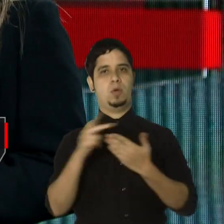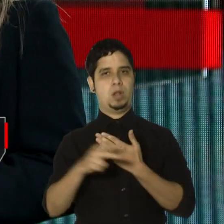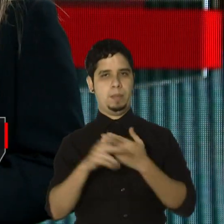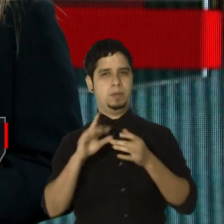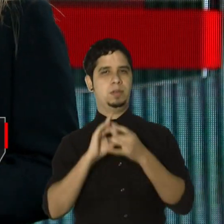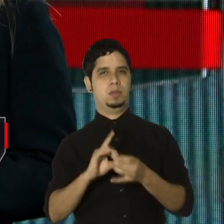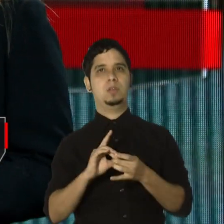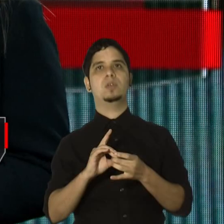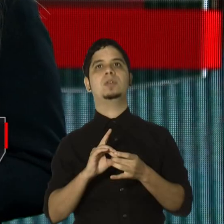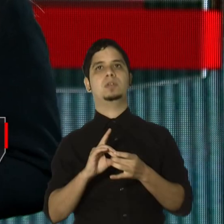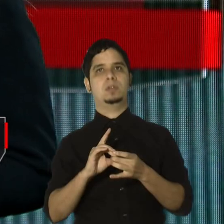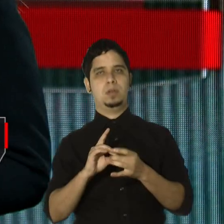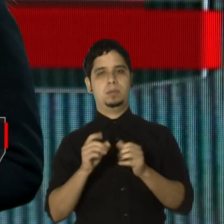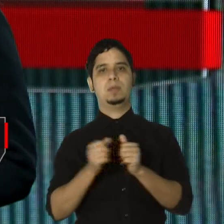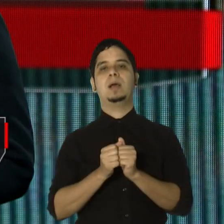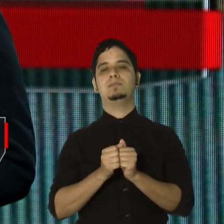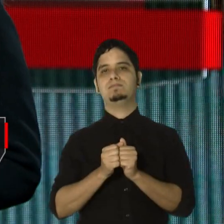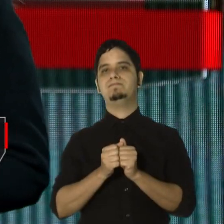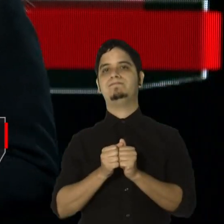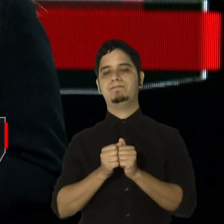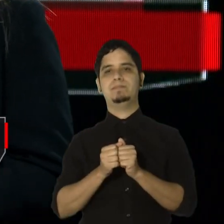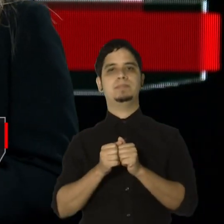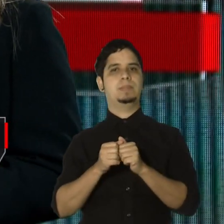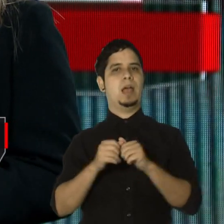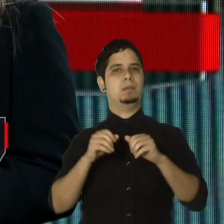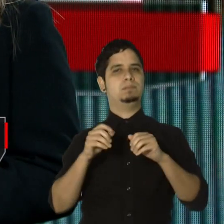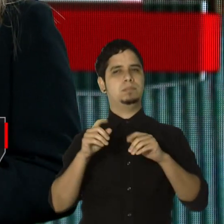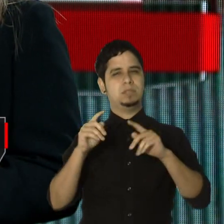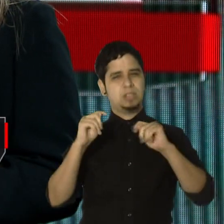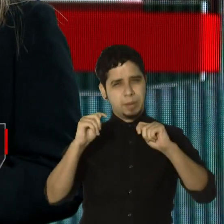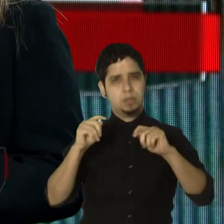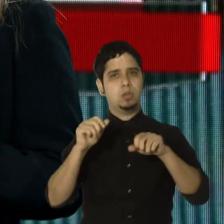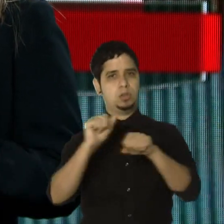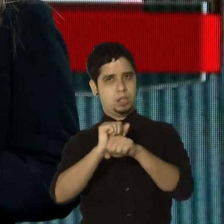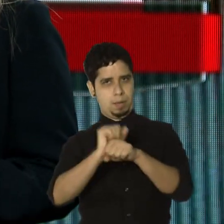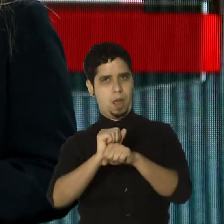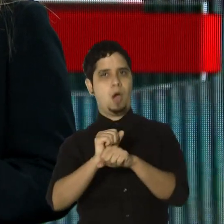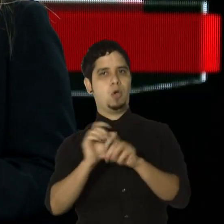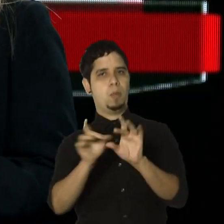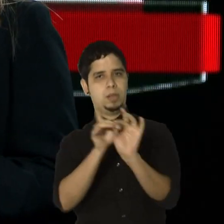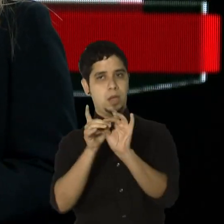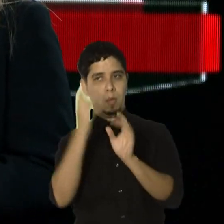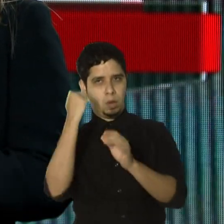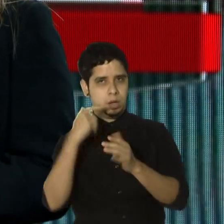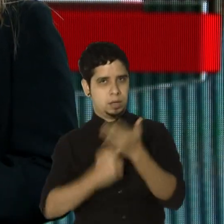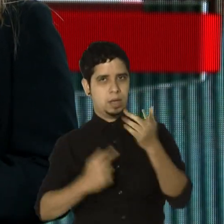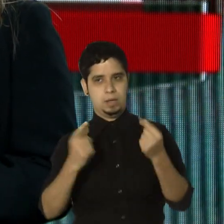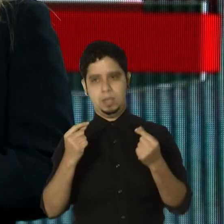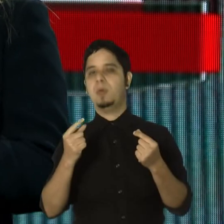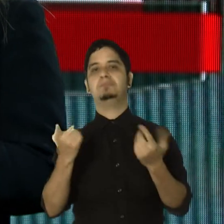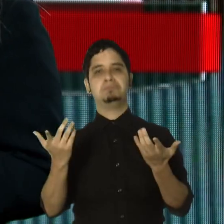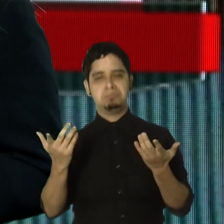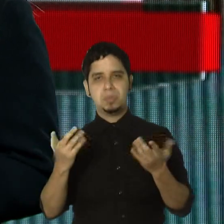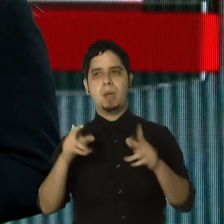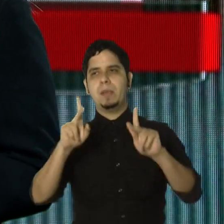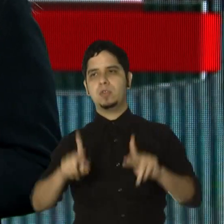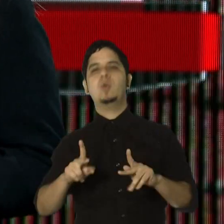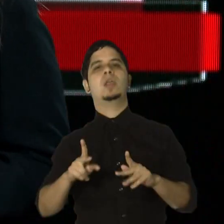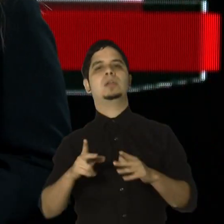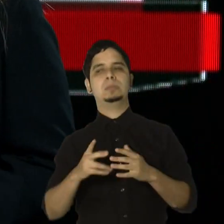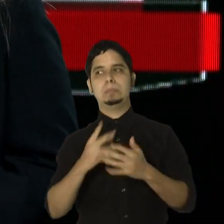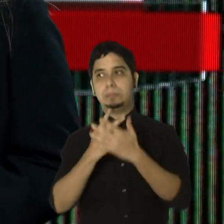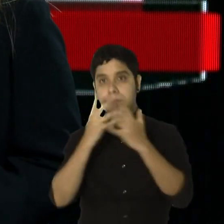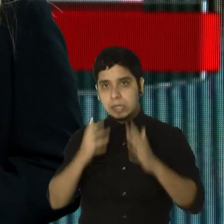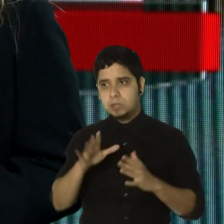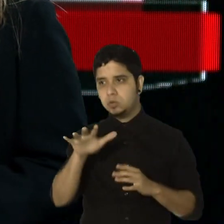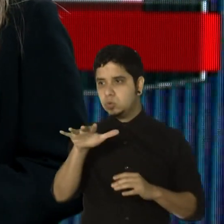Empresas de Adiestramiento, Trabajo y Cooperativas, porque precisamente le damos una oportunidad a todo aquel confinado y confinada que